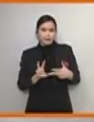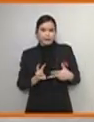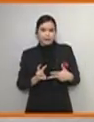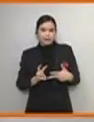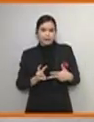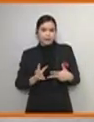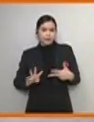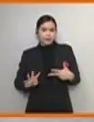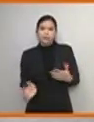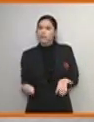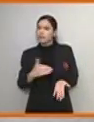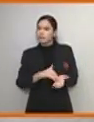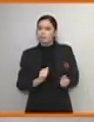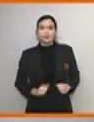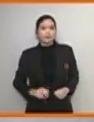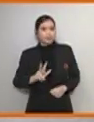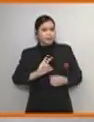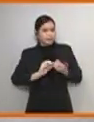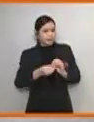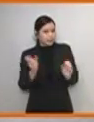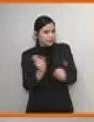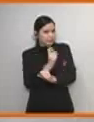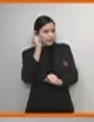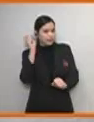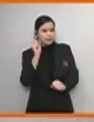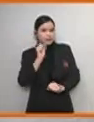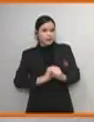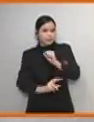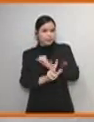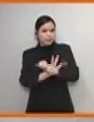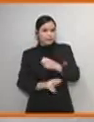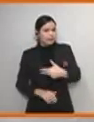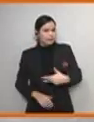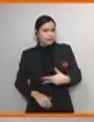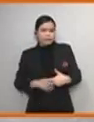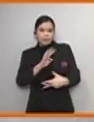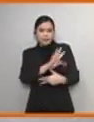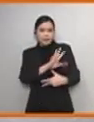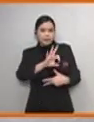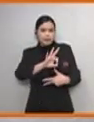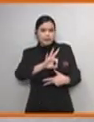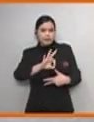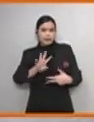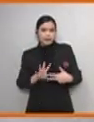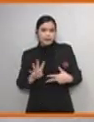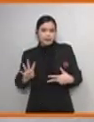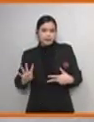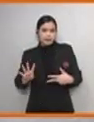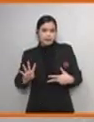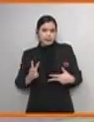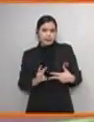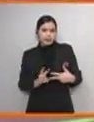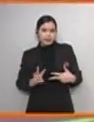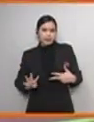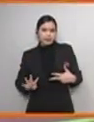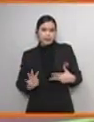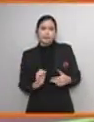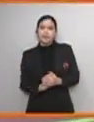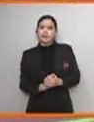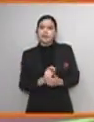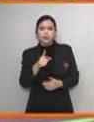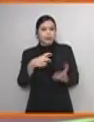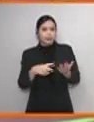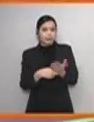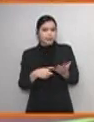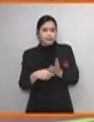64. Repito con mucho gusto los tres números ganadores en Pega 3, 49, 44 y el 64. Y con tu